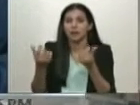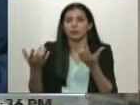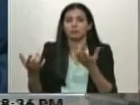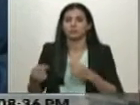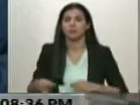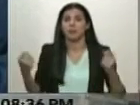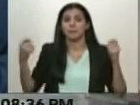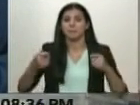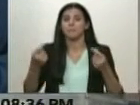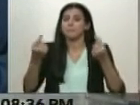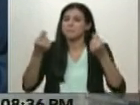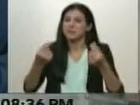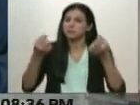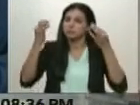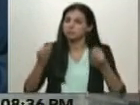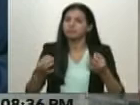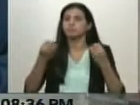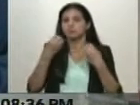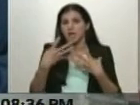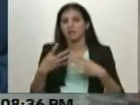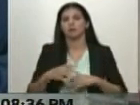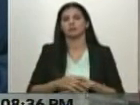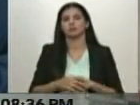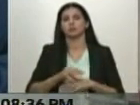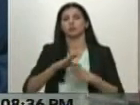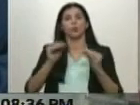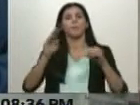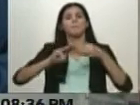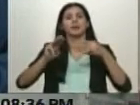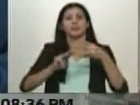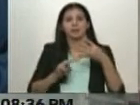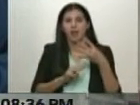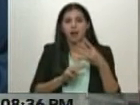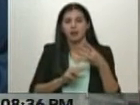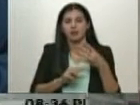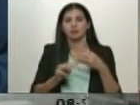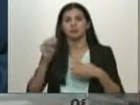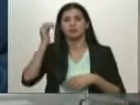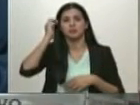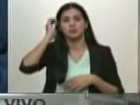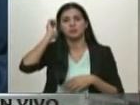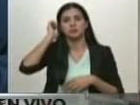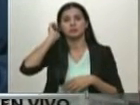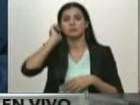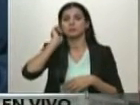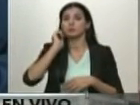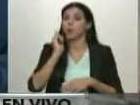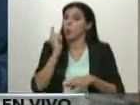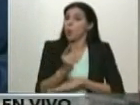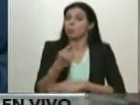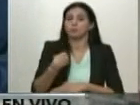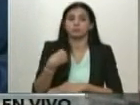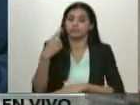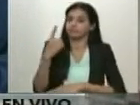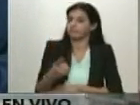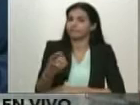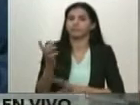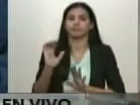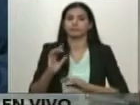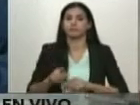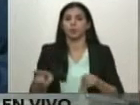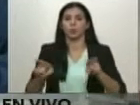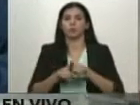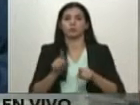poner los precios donde deben estar de nuestra materia prima fundamental. Nos tienen que obligar, como se lo he